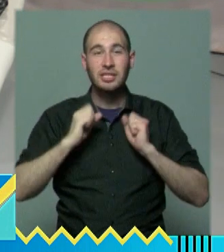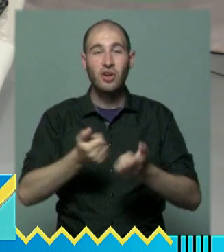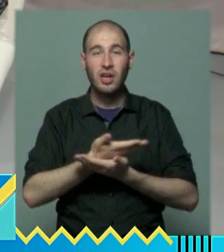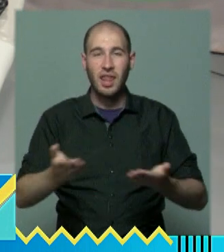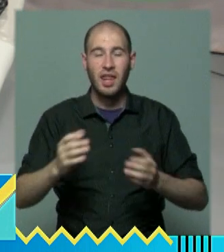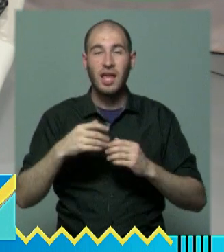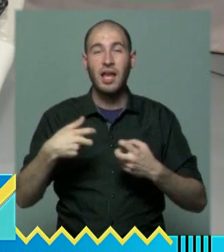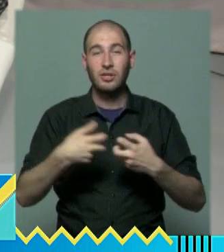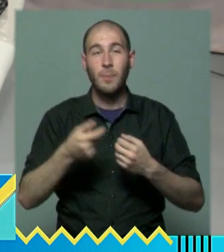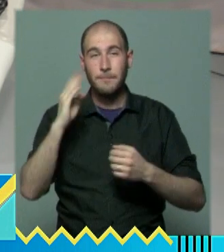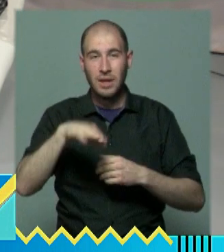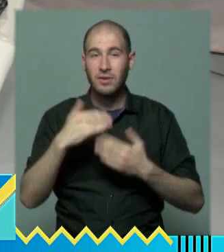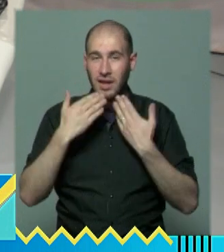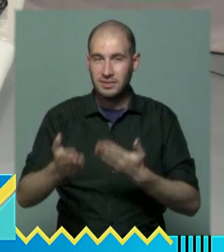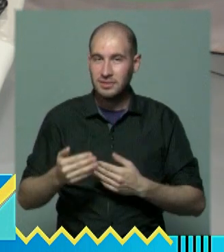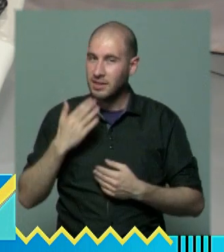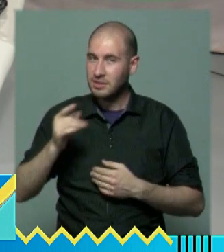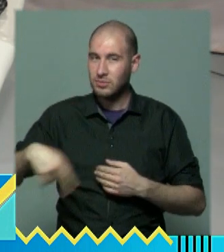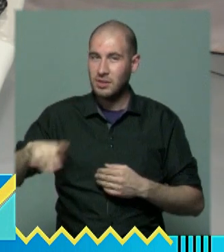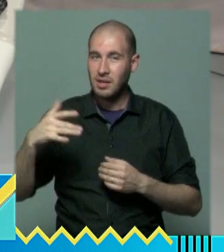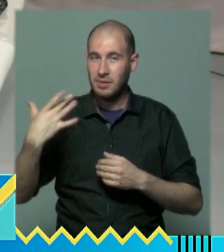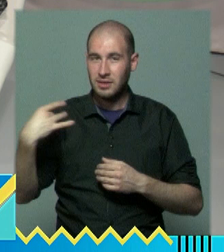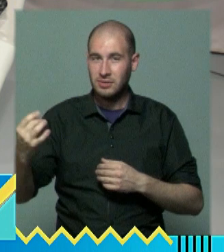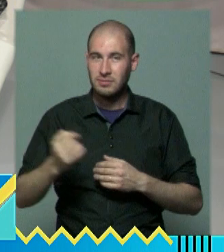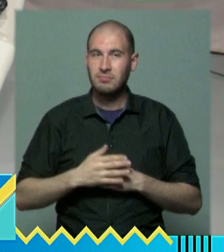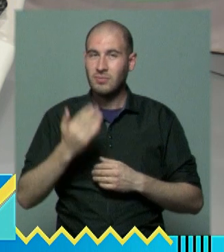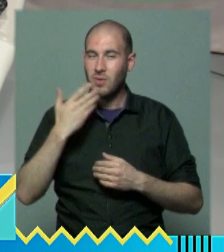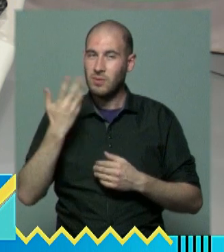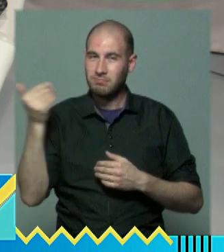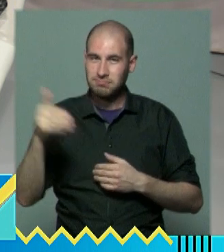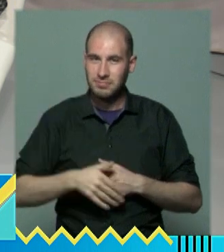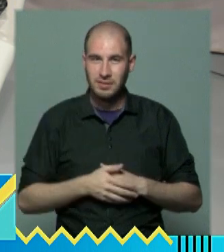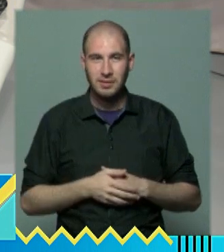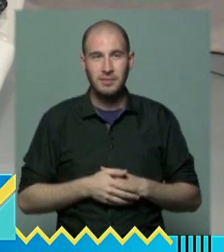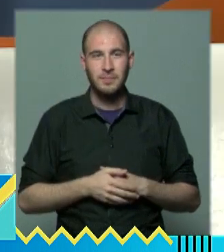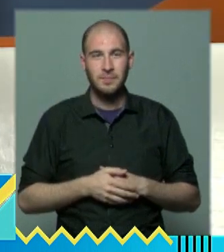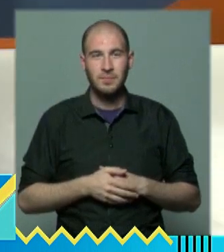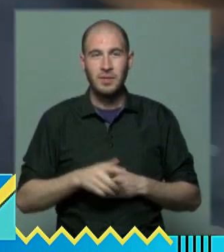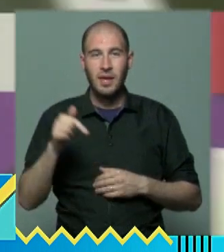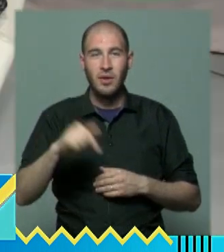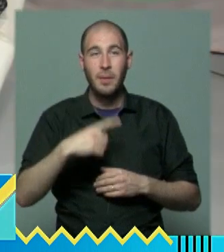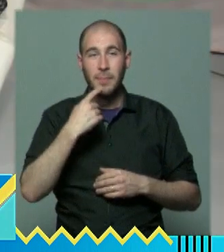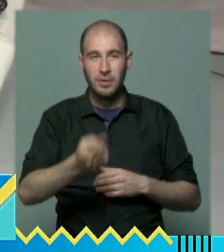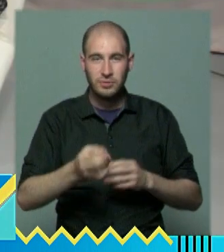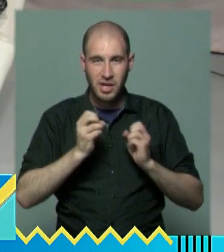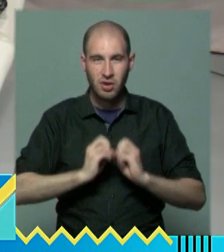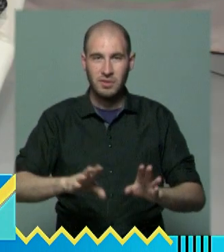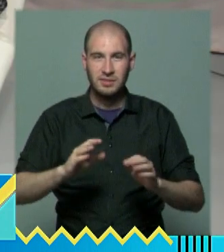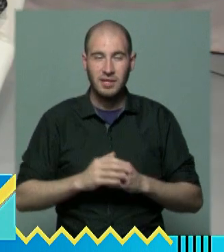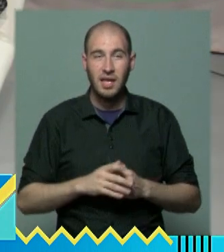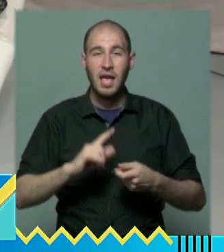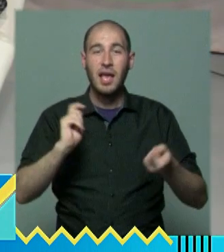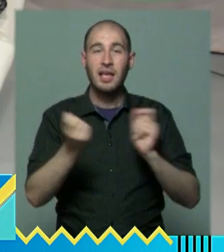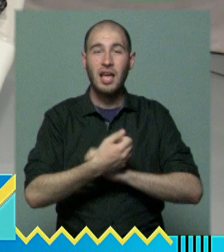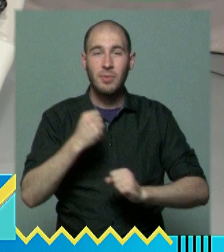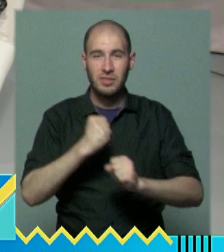de la Asociación Bancaria. Muchas gracias, Sergio. Gracias a ustedes por la invitación. Un gusto estar en el programa. Bueno, comenzamos con la pregunta disparadora. Esta